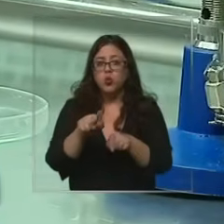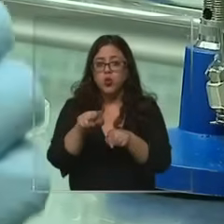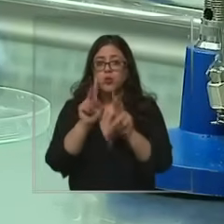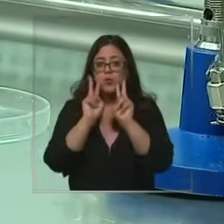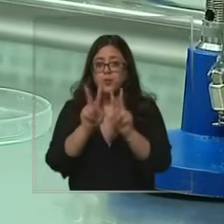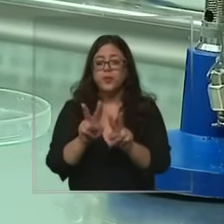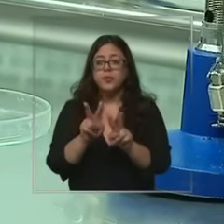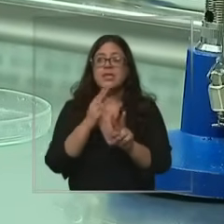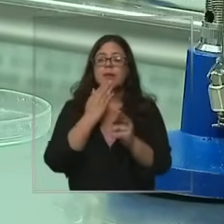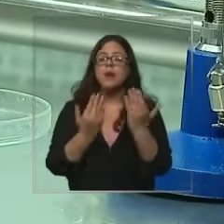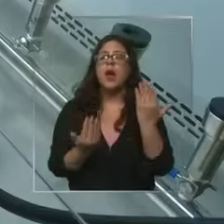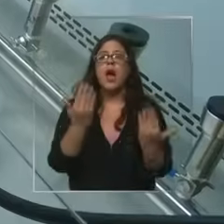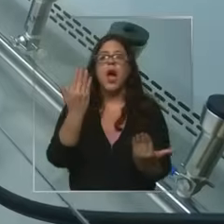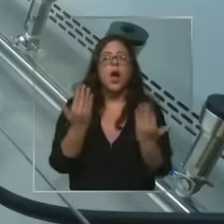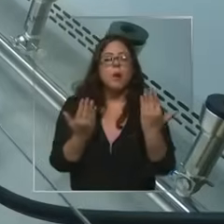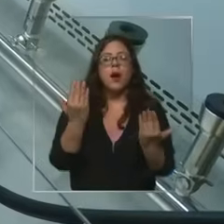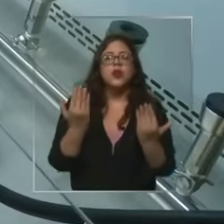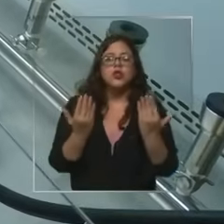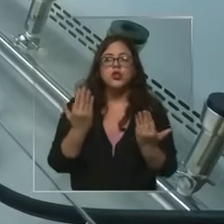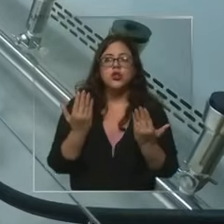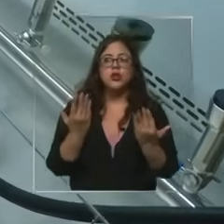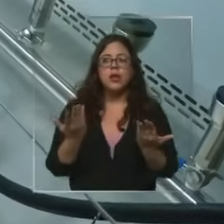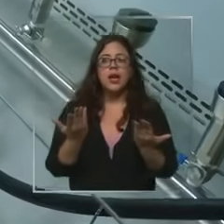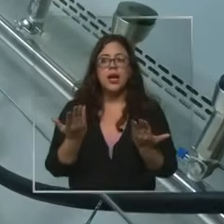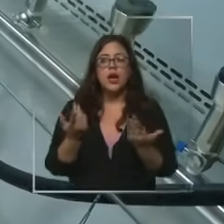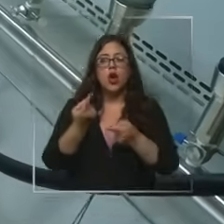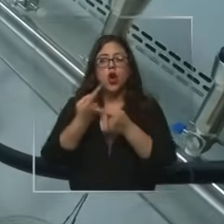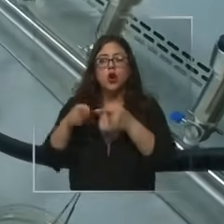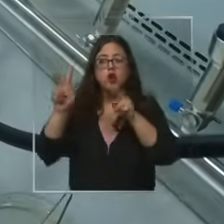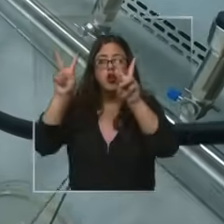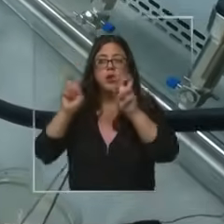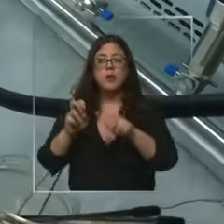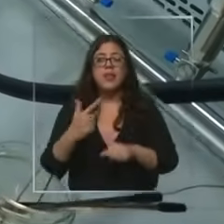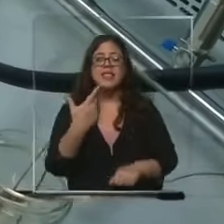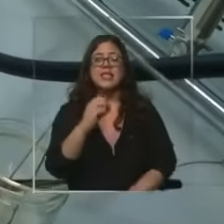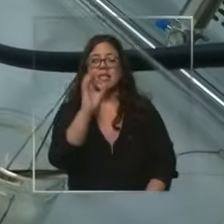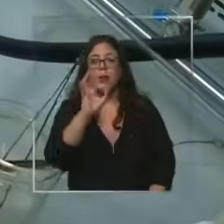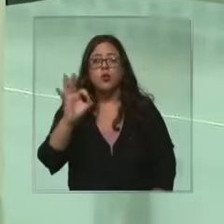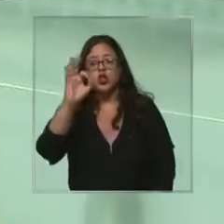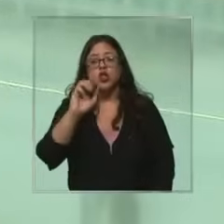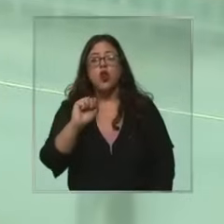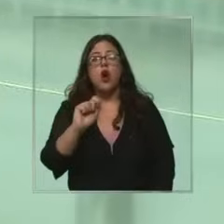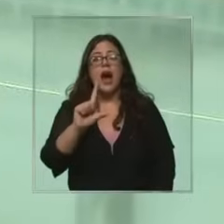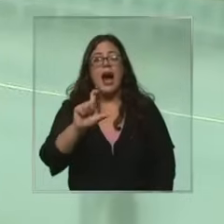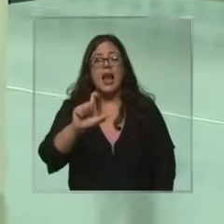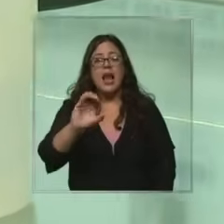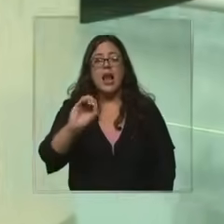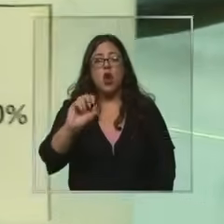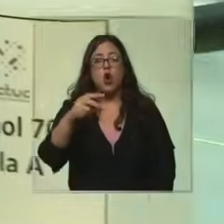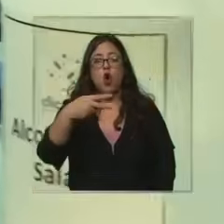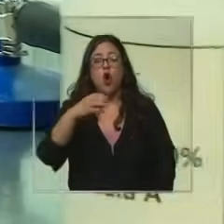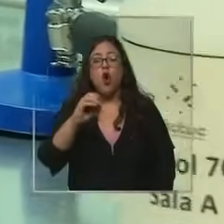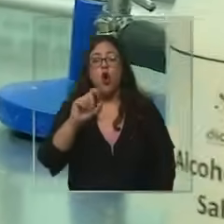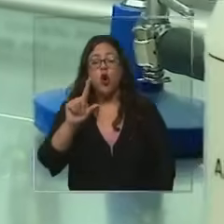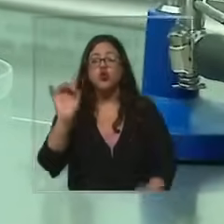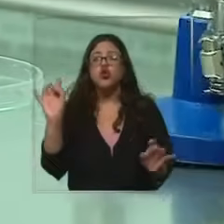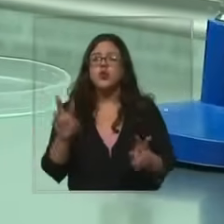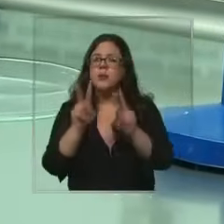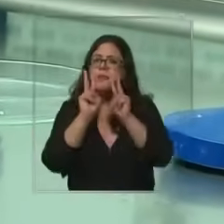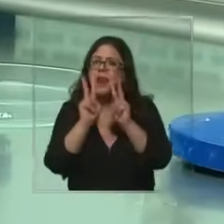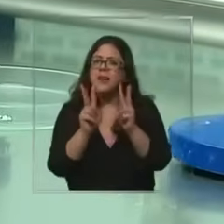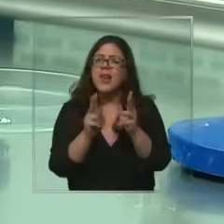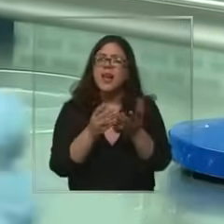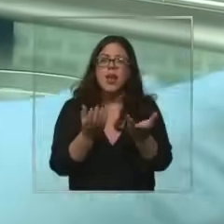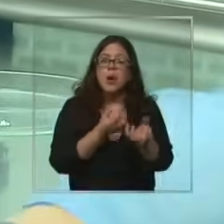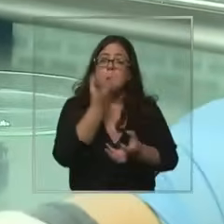vamos a hacer una comparación contra una solución de 70% alcohol, ¿cierto? Que la vamos a ocupar de referencia para ver solamente el efecto de la